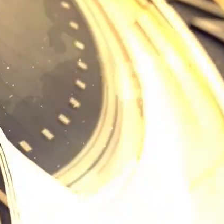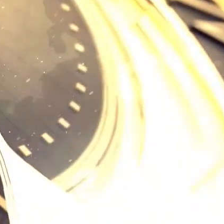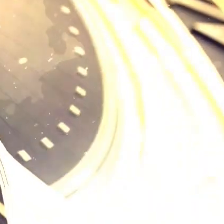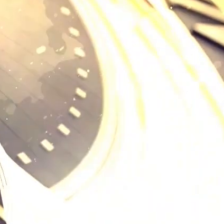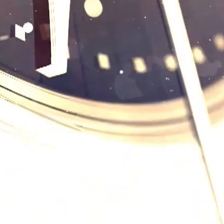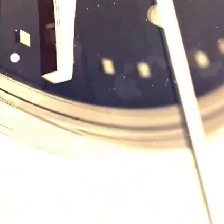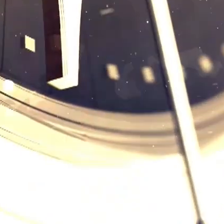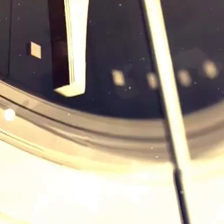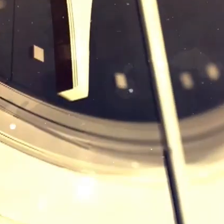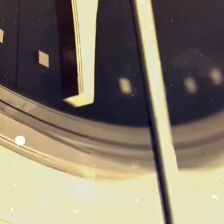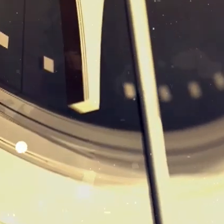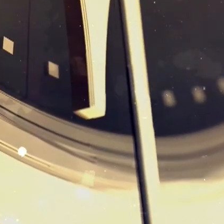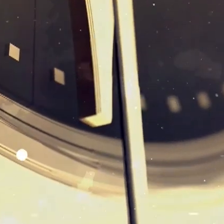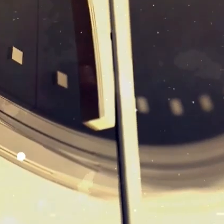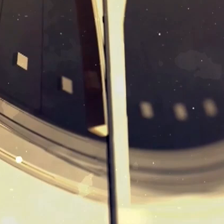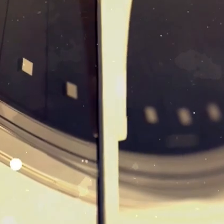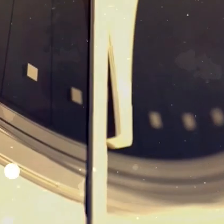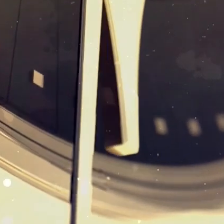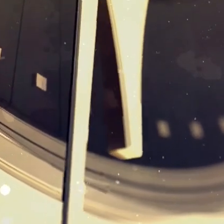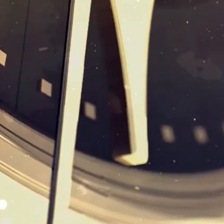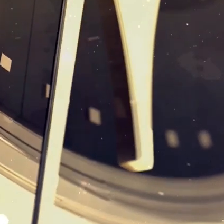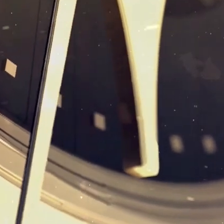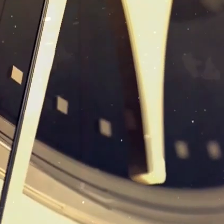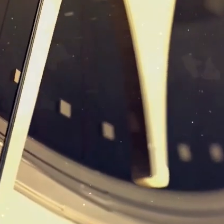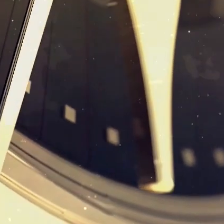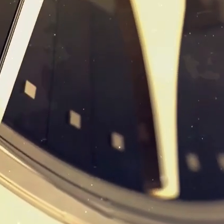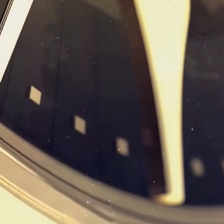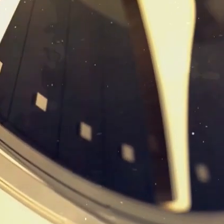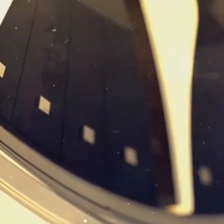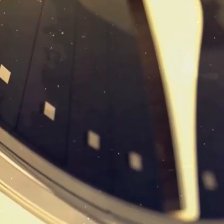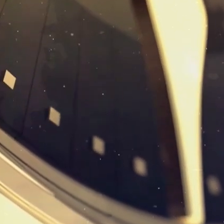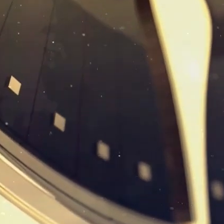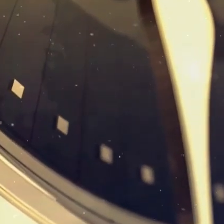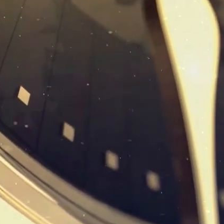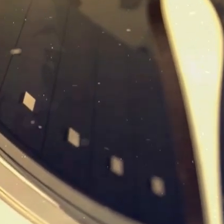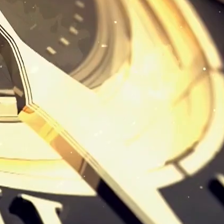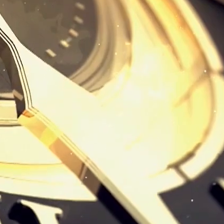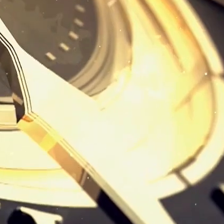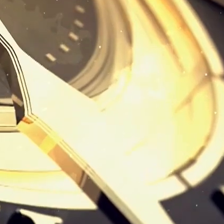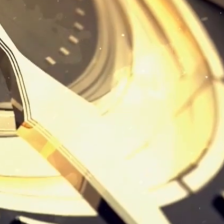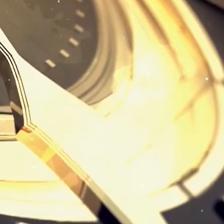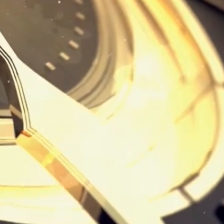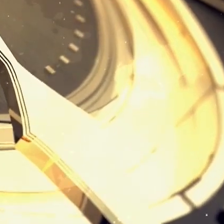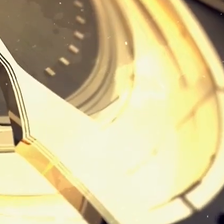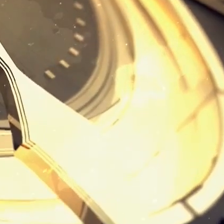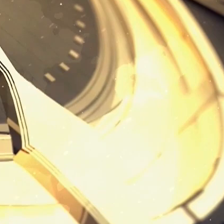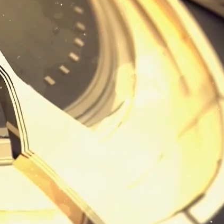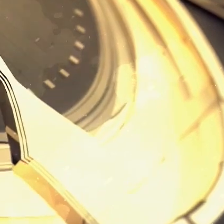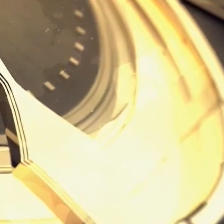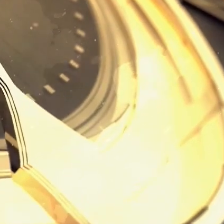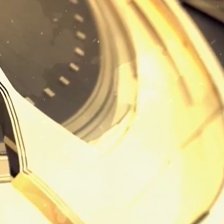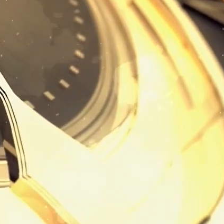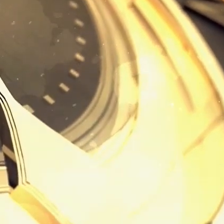Aunque otros no te piensen, yo te pienso, yo te pienso.